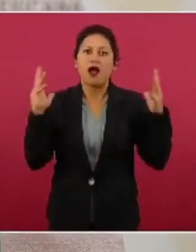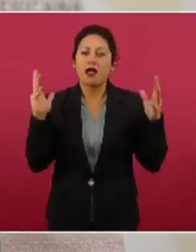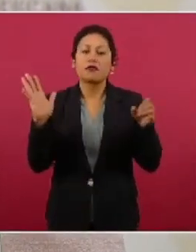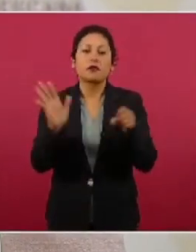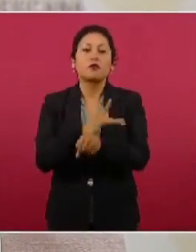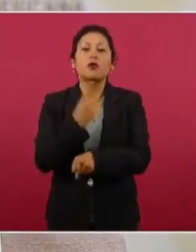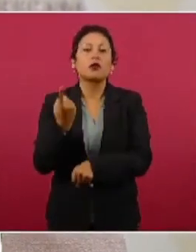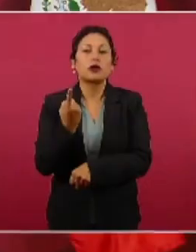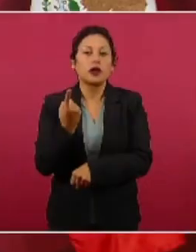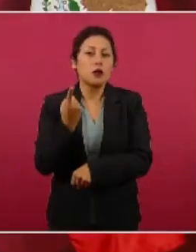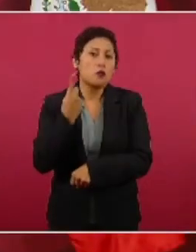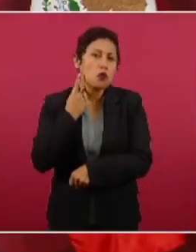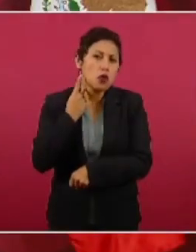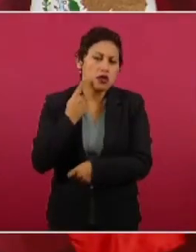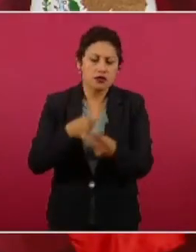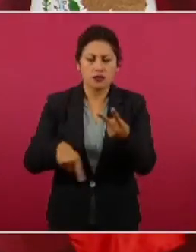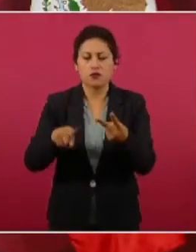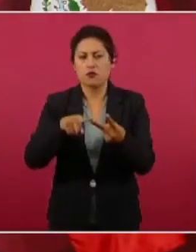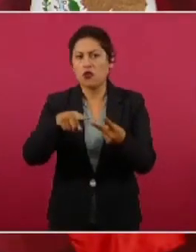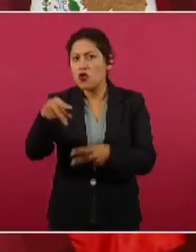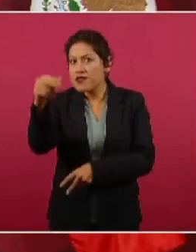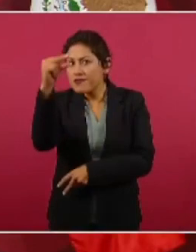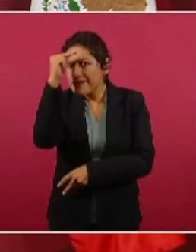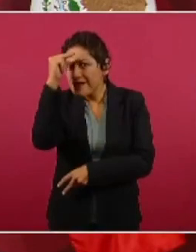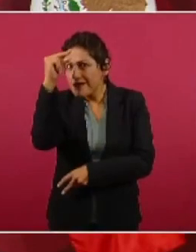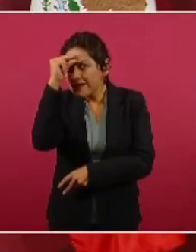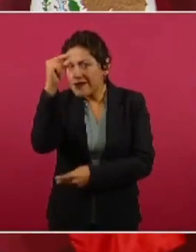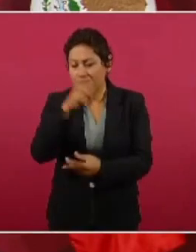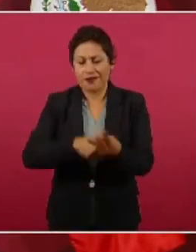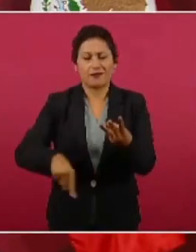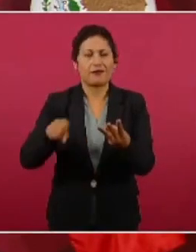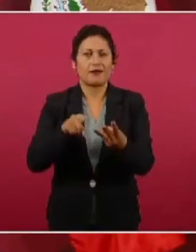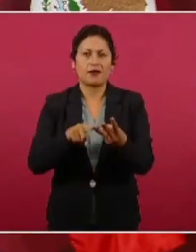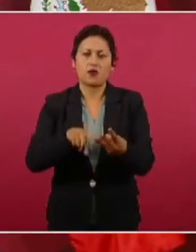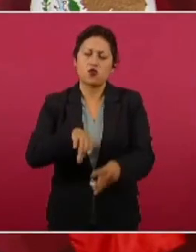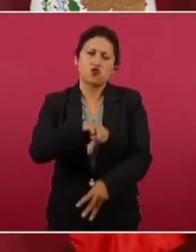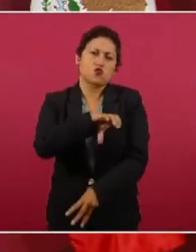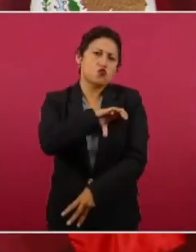intelectualmente, era grande como patriota.